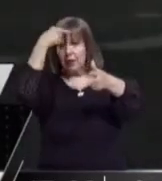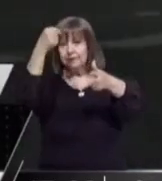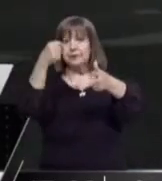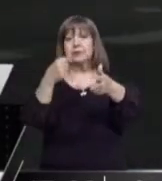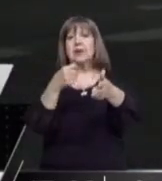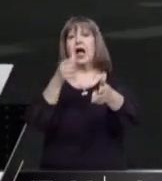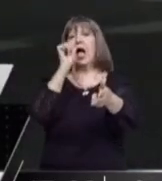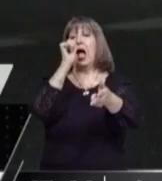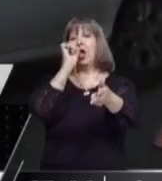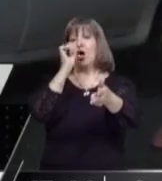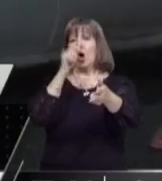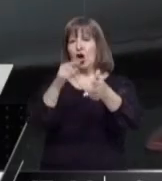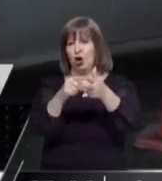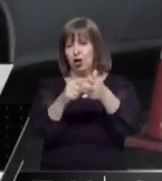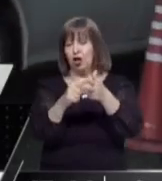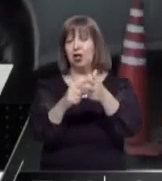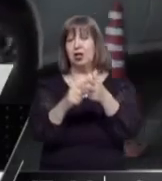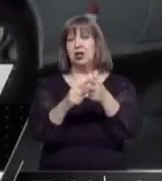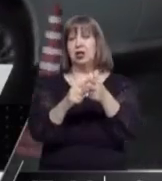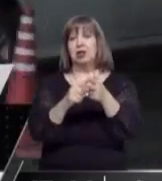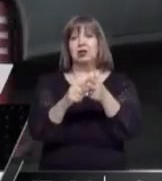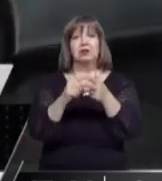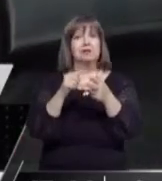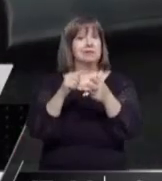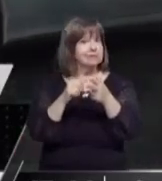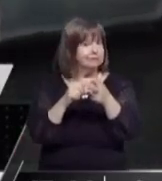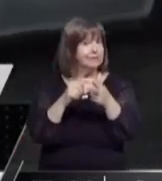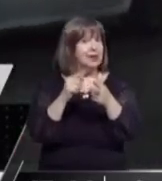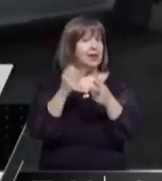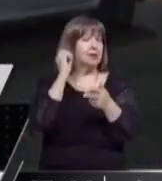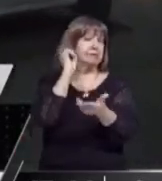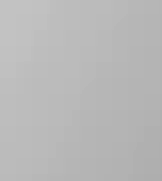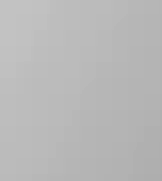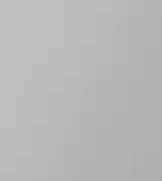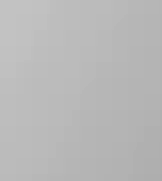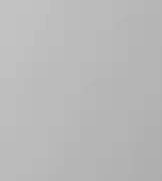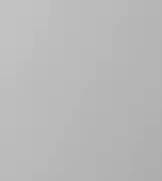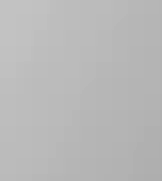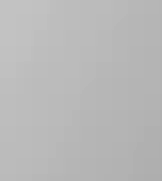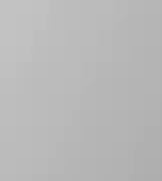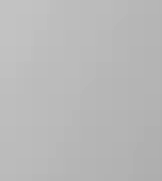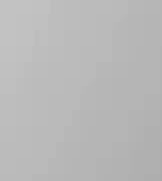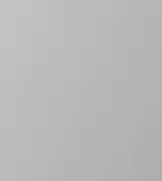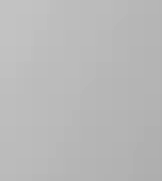alcoholemia fuera de los límites de la ley. La verdad que la pena tiene que ser rigurosa,